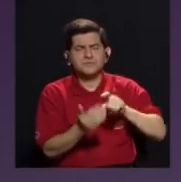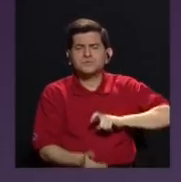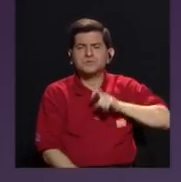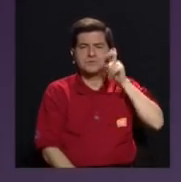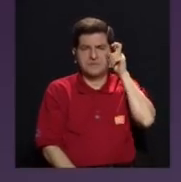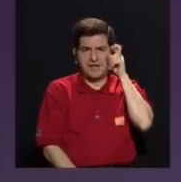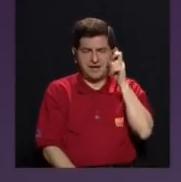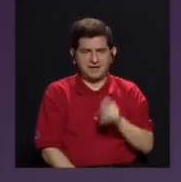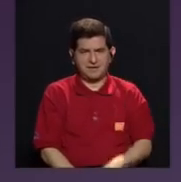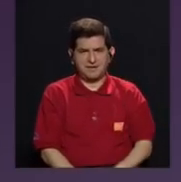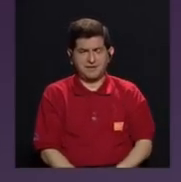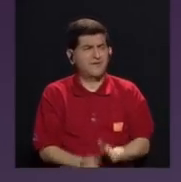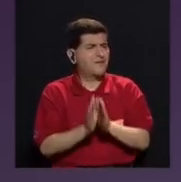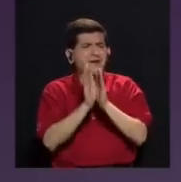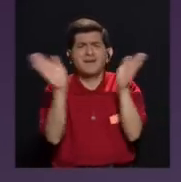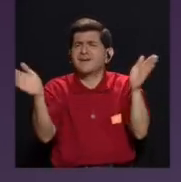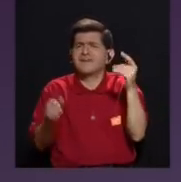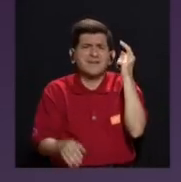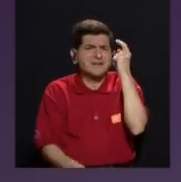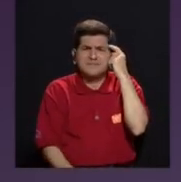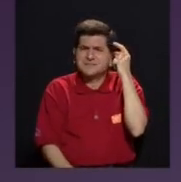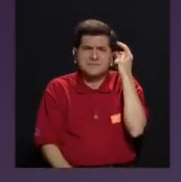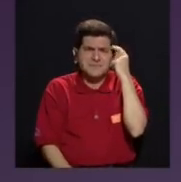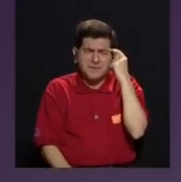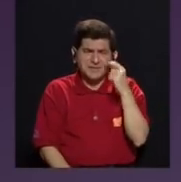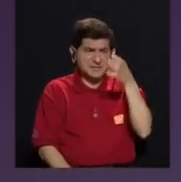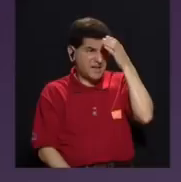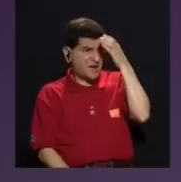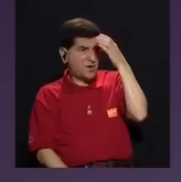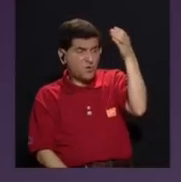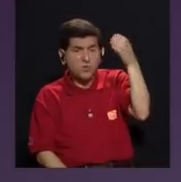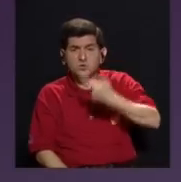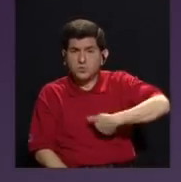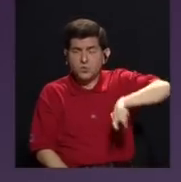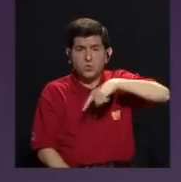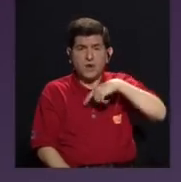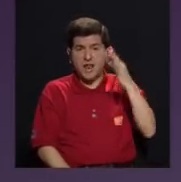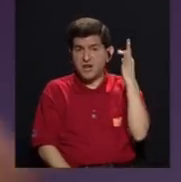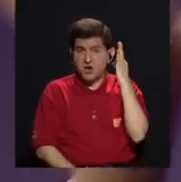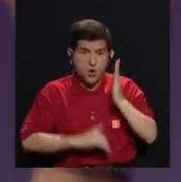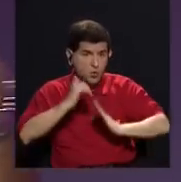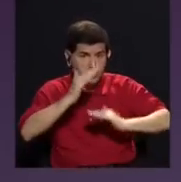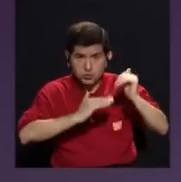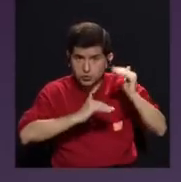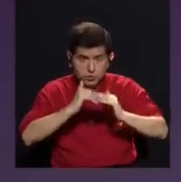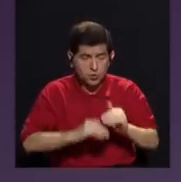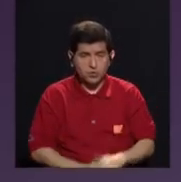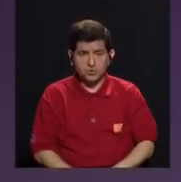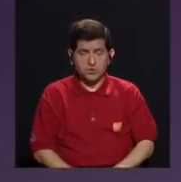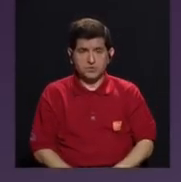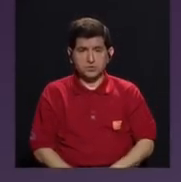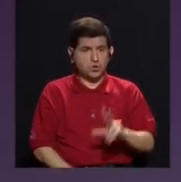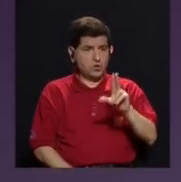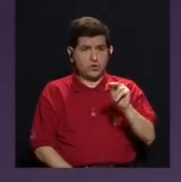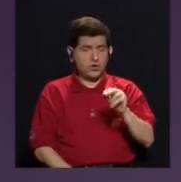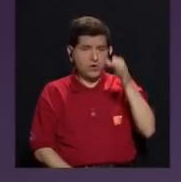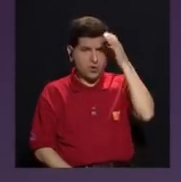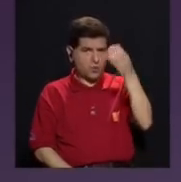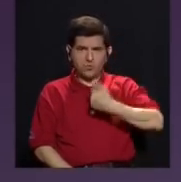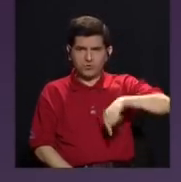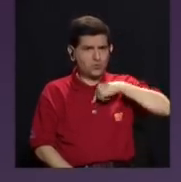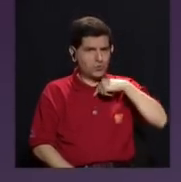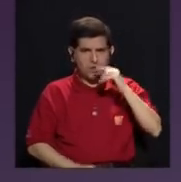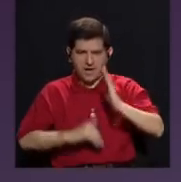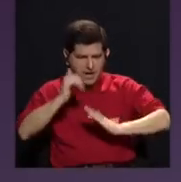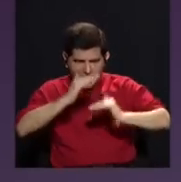género en términos generales es pensar que la cultura la hacemos nosotras no la cultura nos hace y tenemos